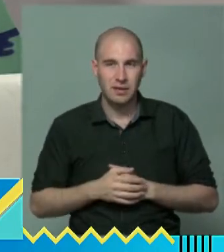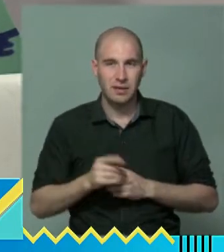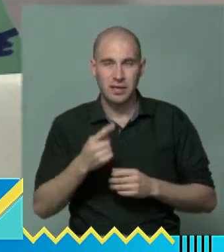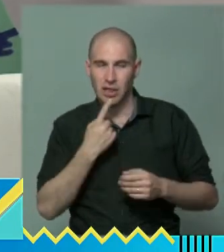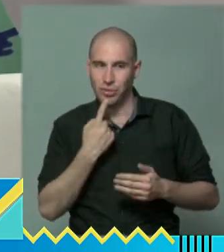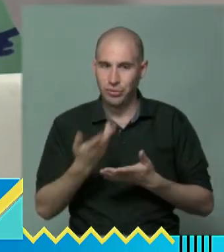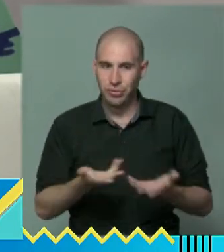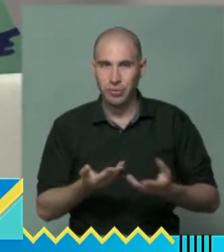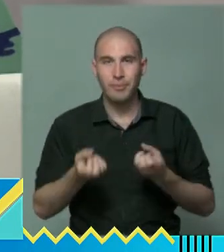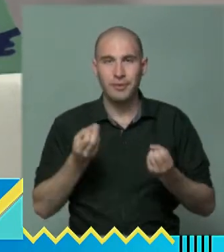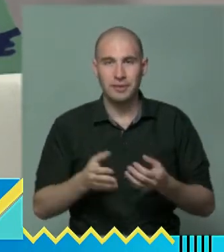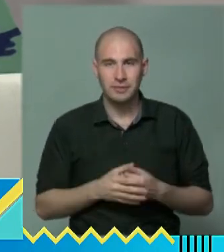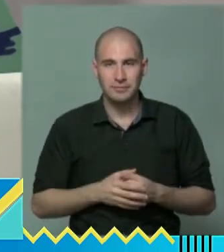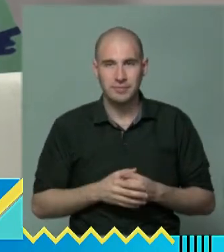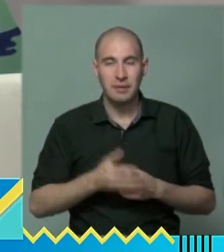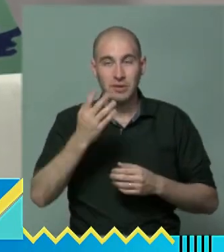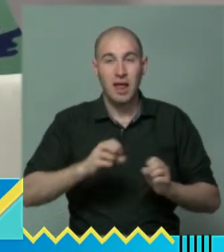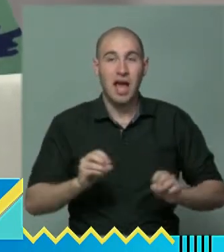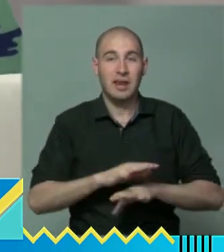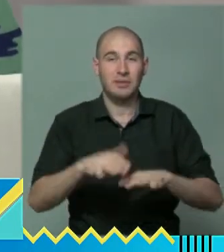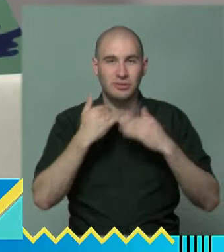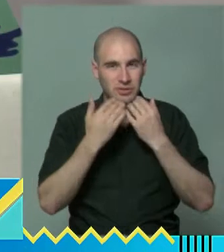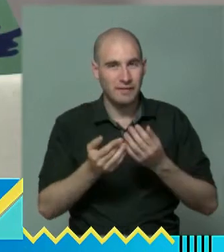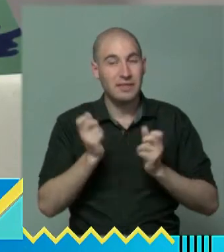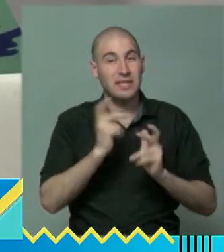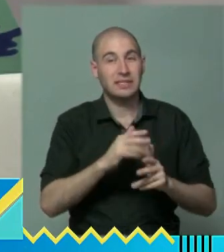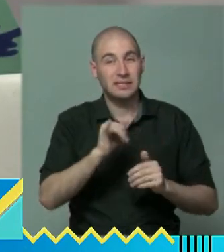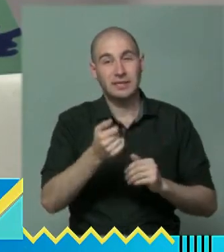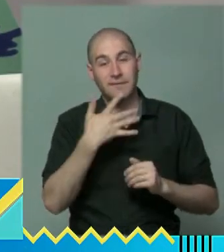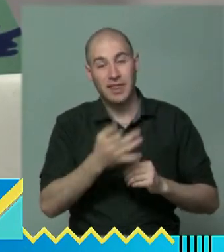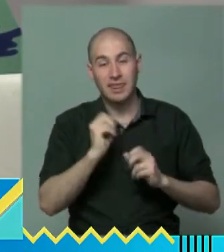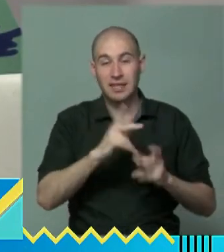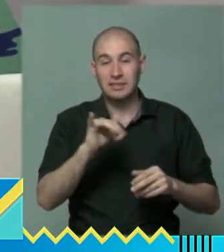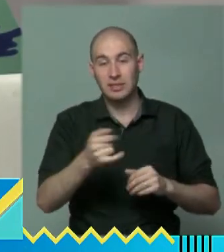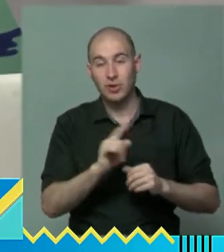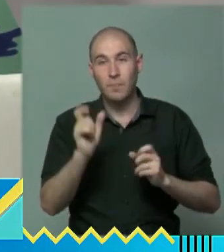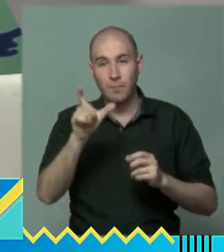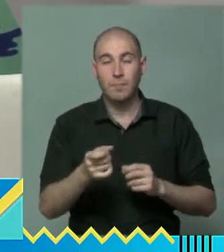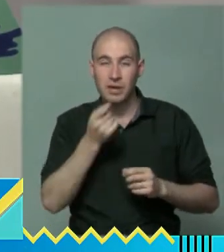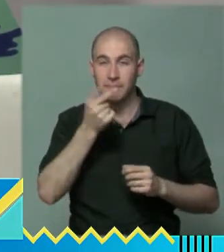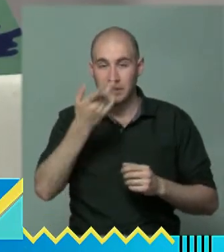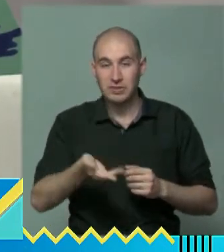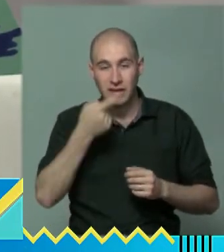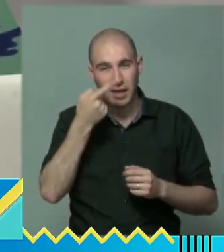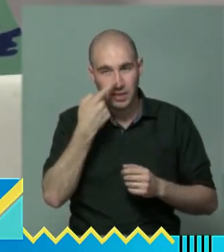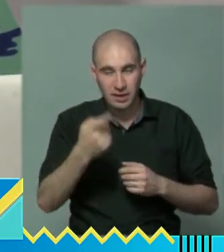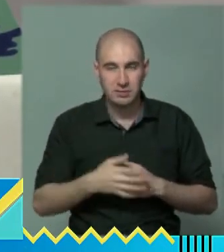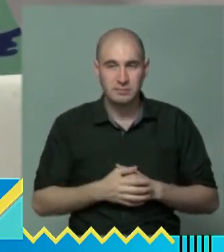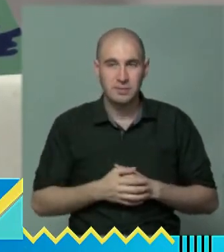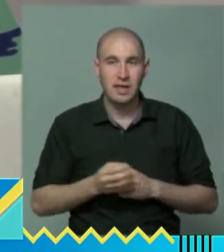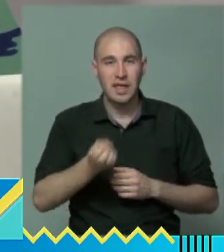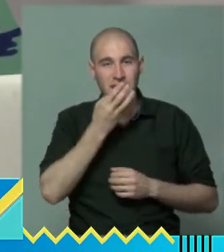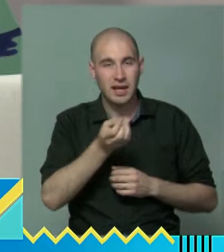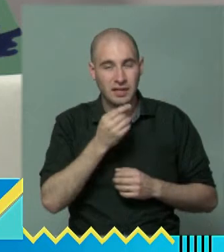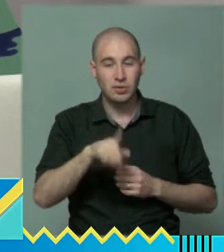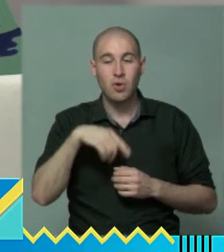la mires, porque el arrepentido no sabe si te está diciendo no la verdad, porque es una persona que tiene un interés en su